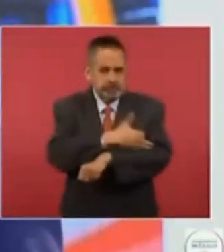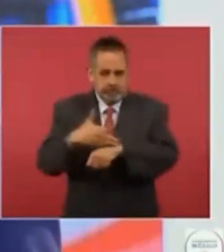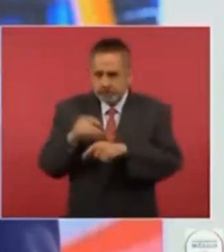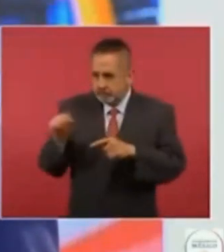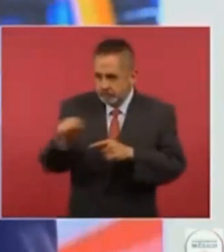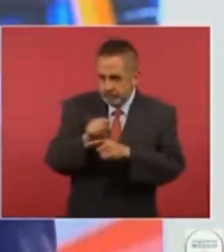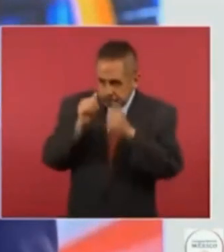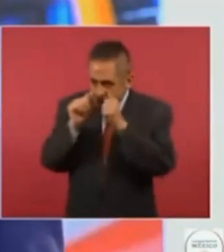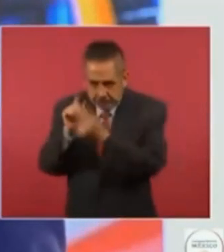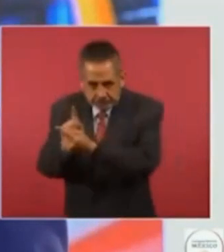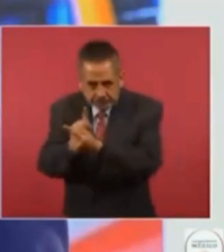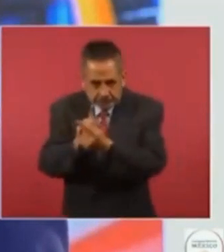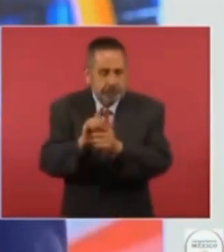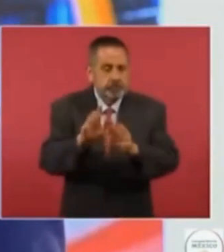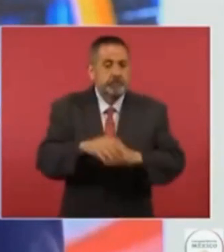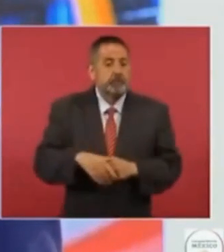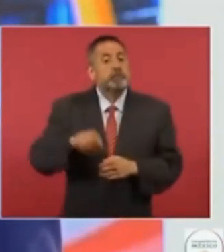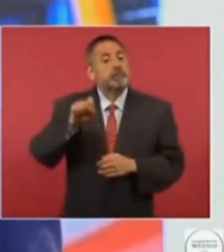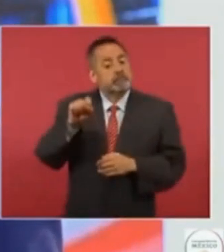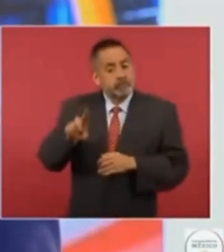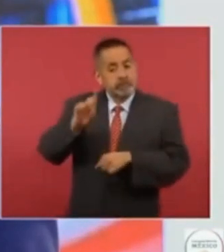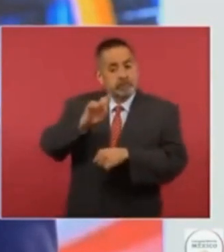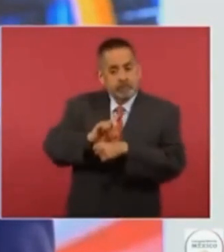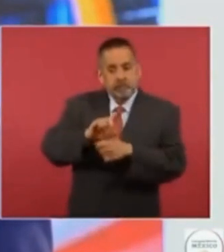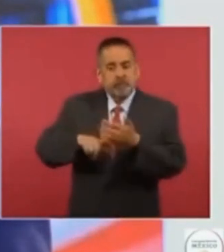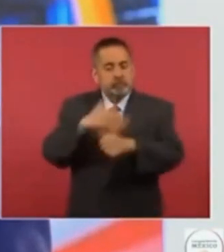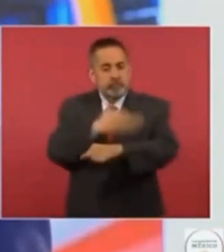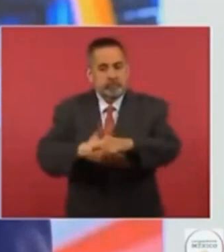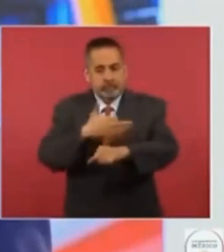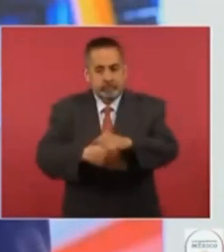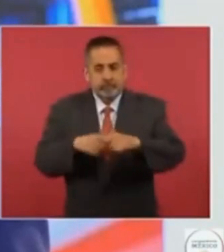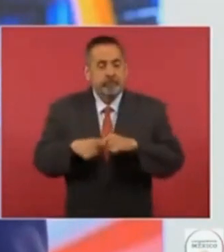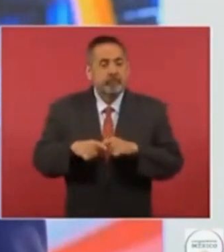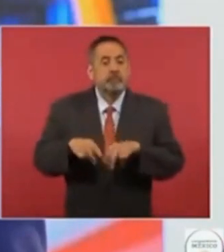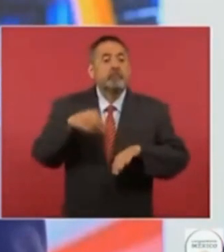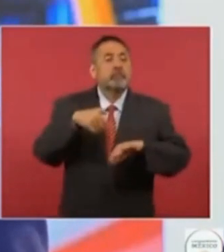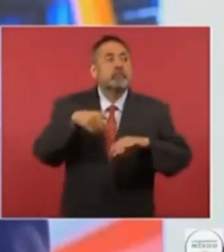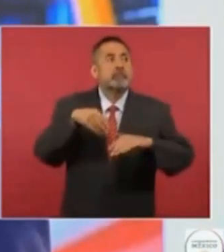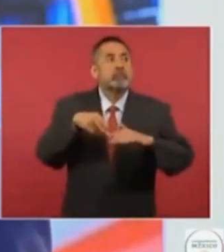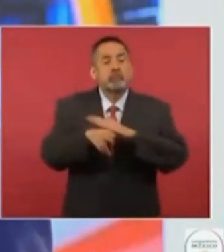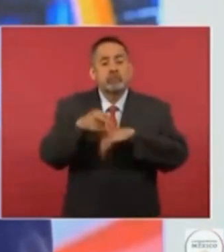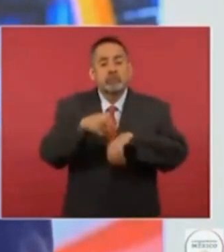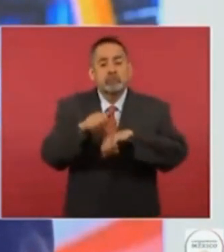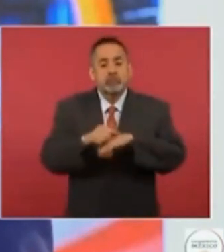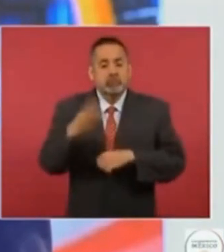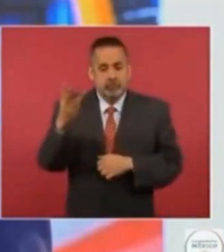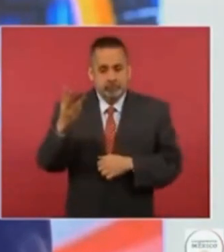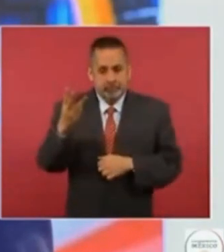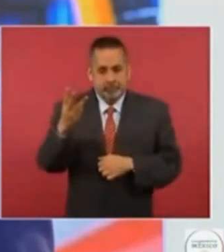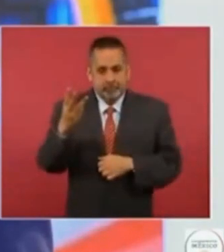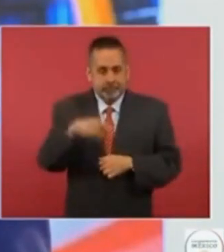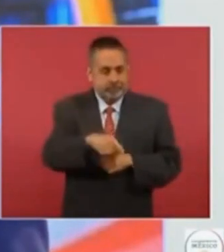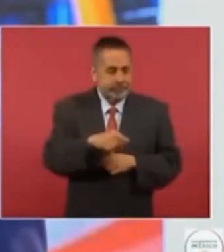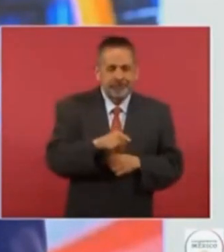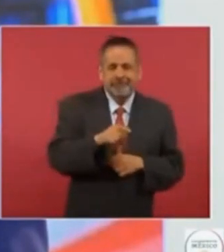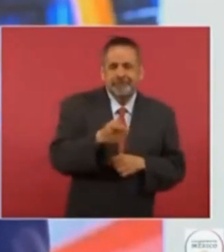escuchar a la jefa de gobierno, donde nos informa de los accidentes del metro y donde también nos dice que hoy